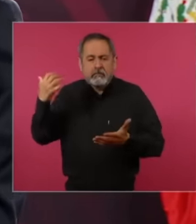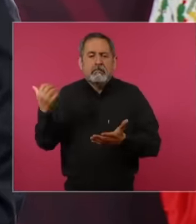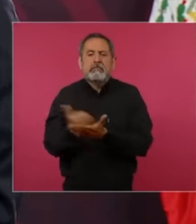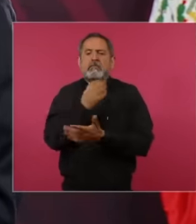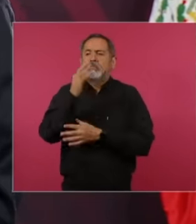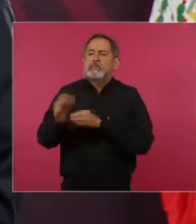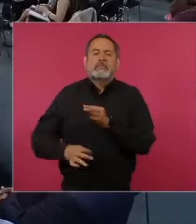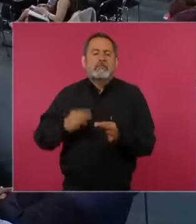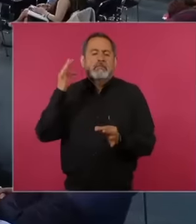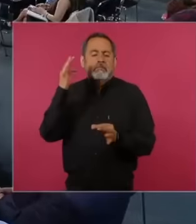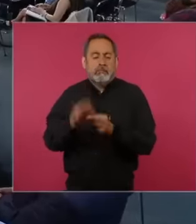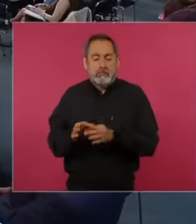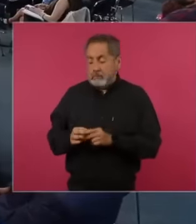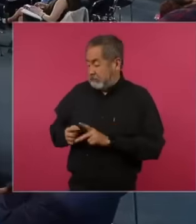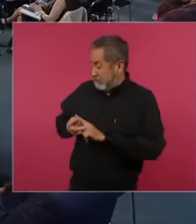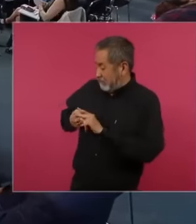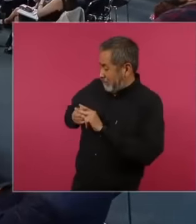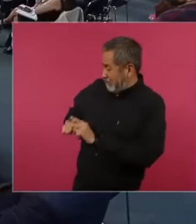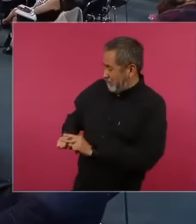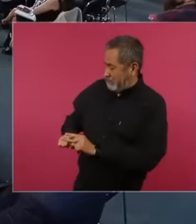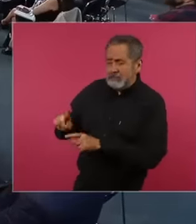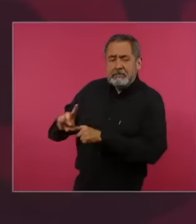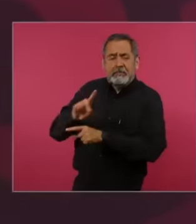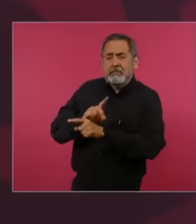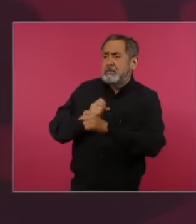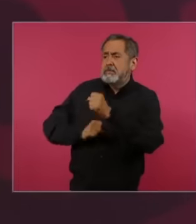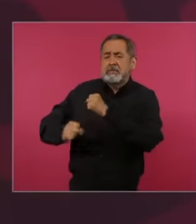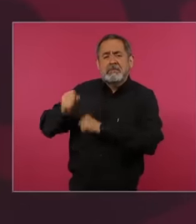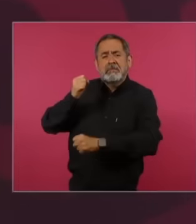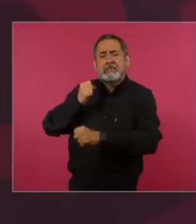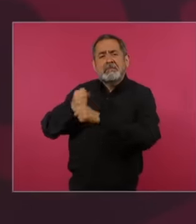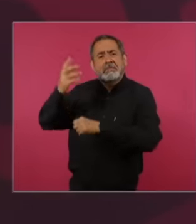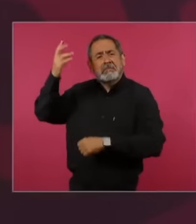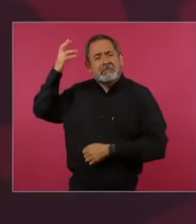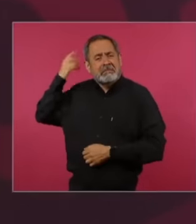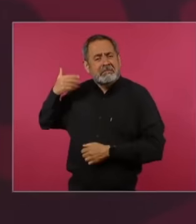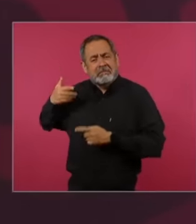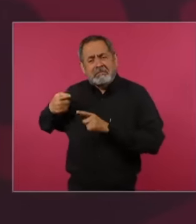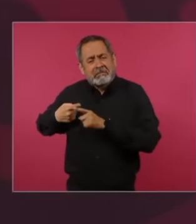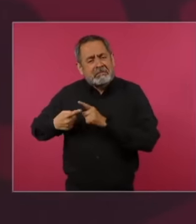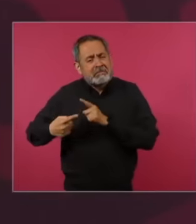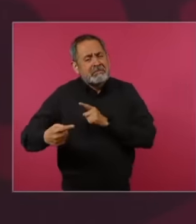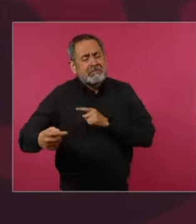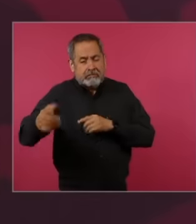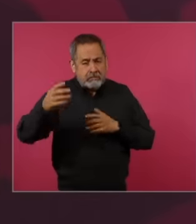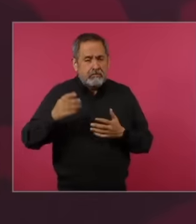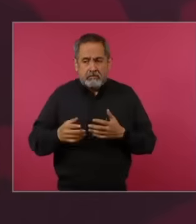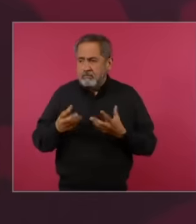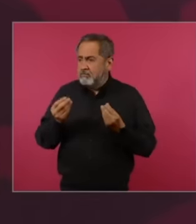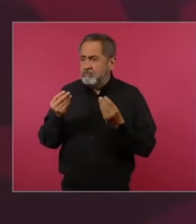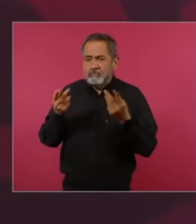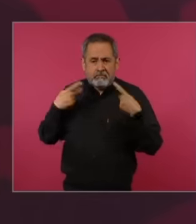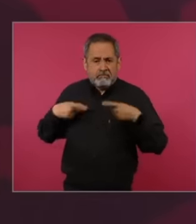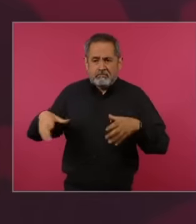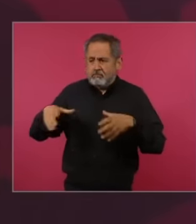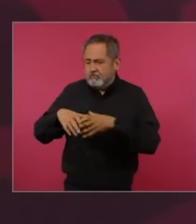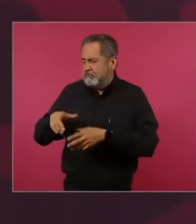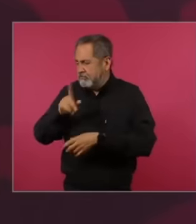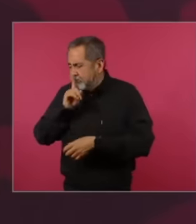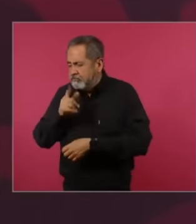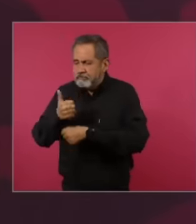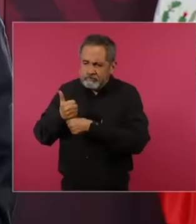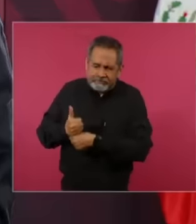la obra de transformación iniciada desde hace mucho tiempo por mucha gente que sufrió, que